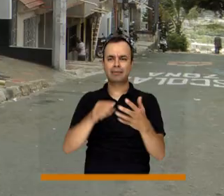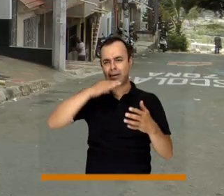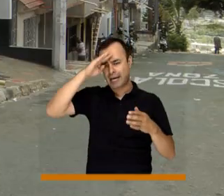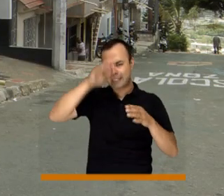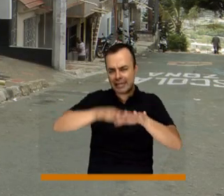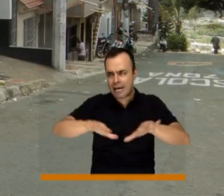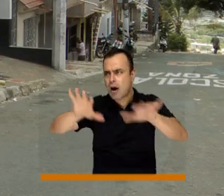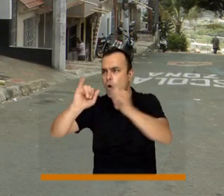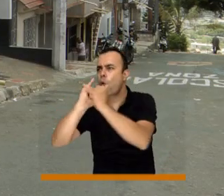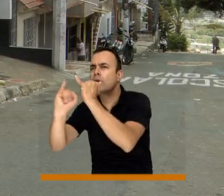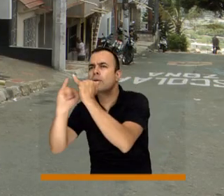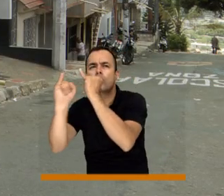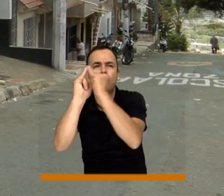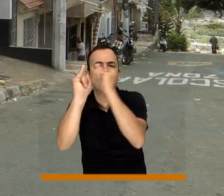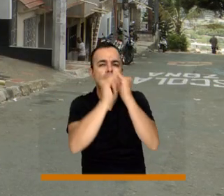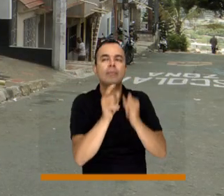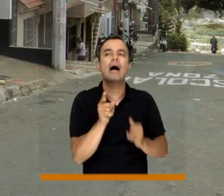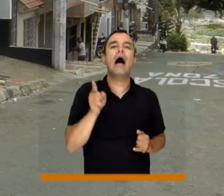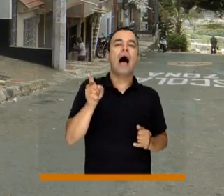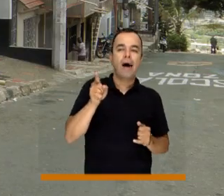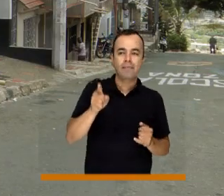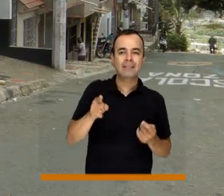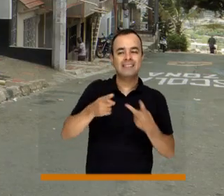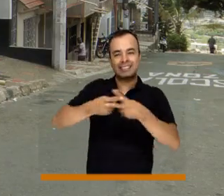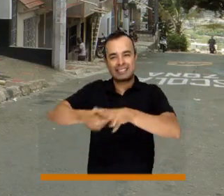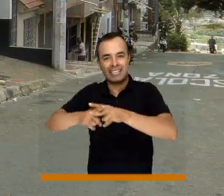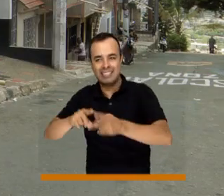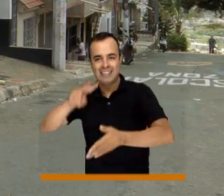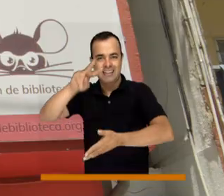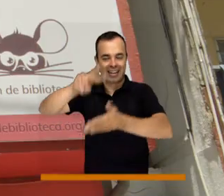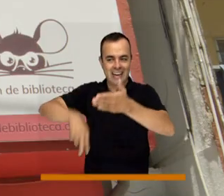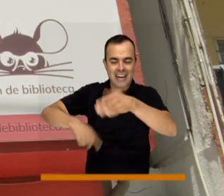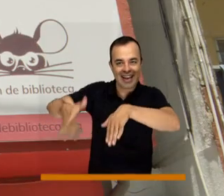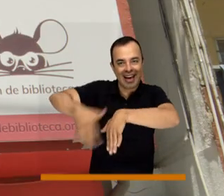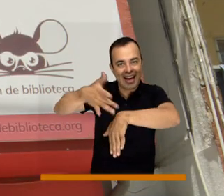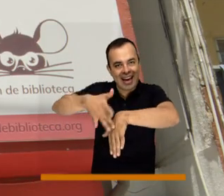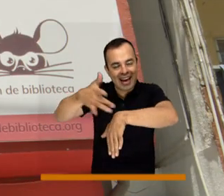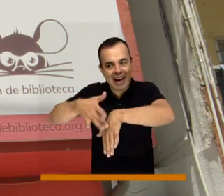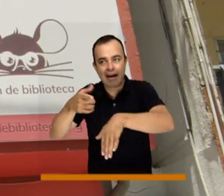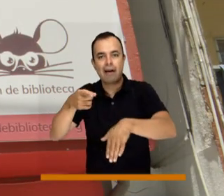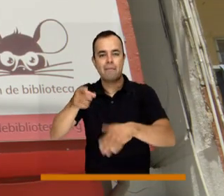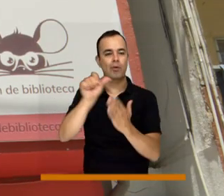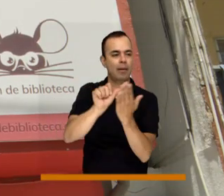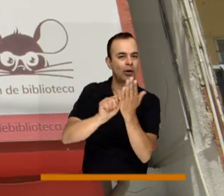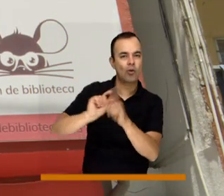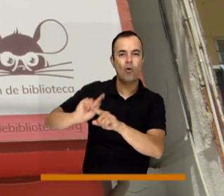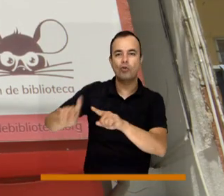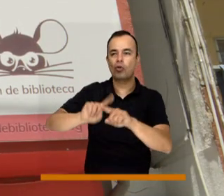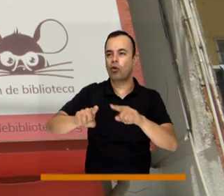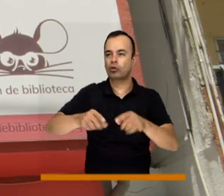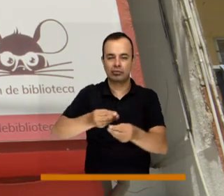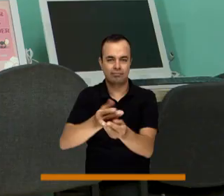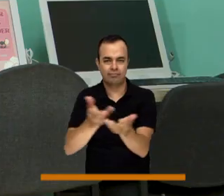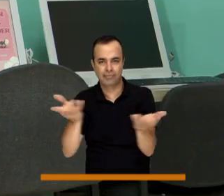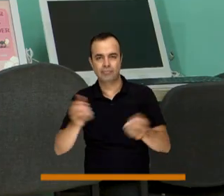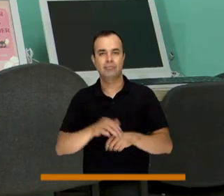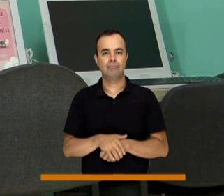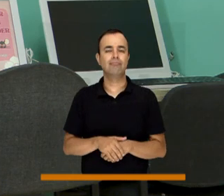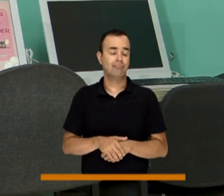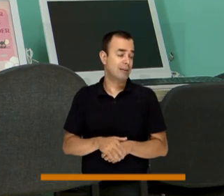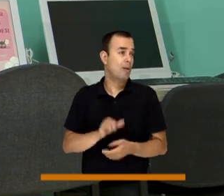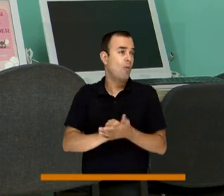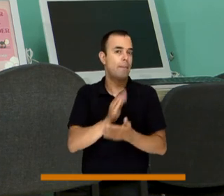Medellín. Son espacios pequeños que tienen libros, talleres de promoción de lectura y tienen una amplia programación para